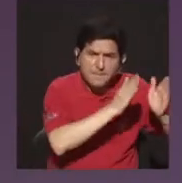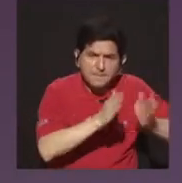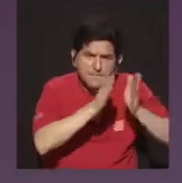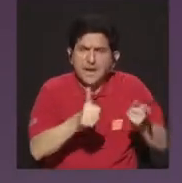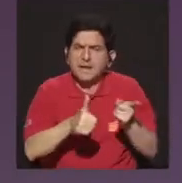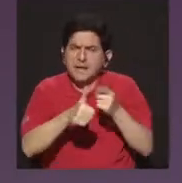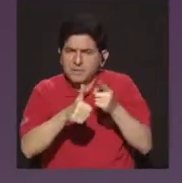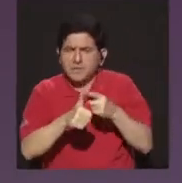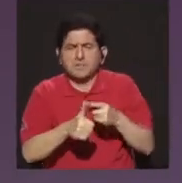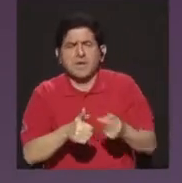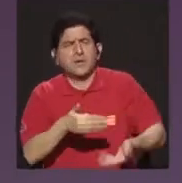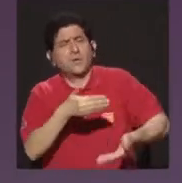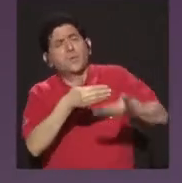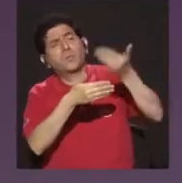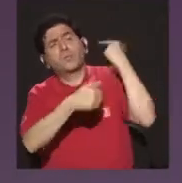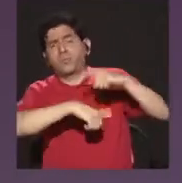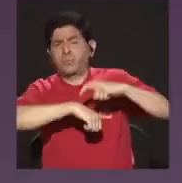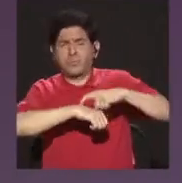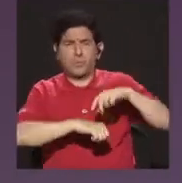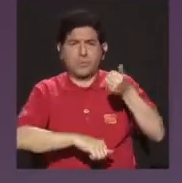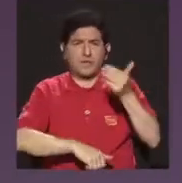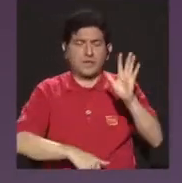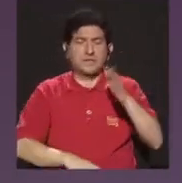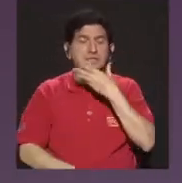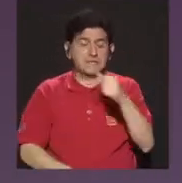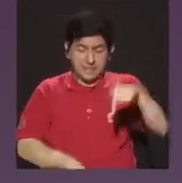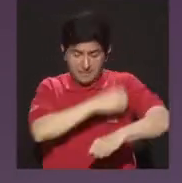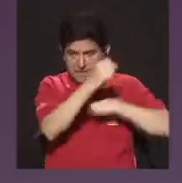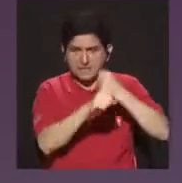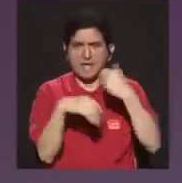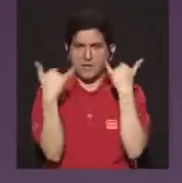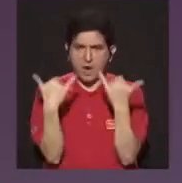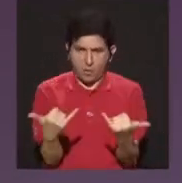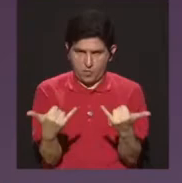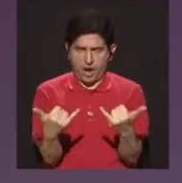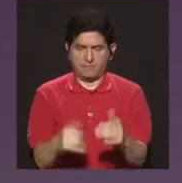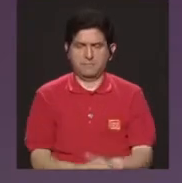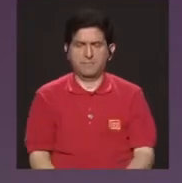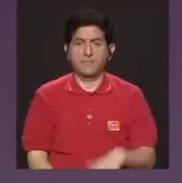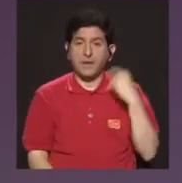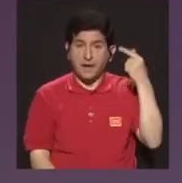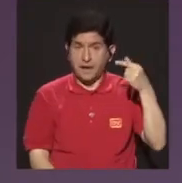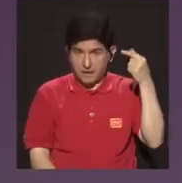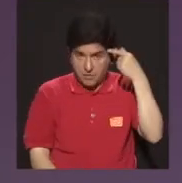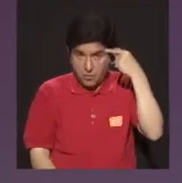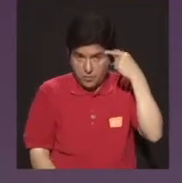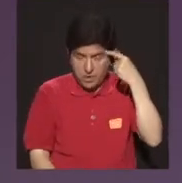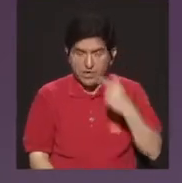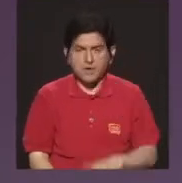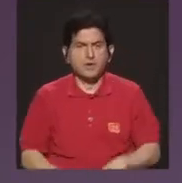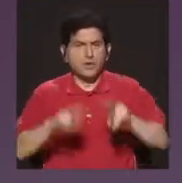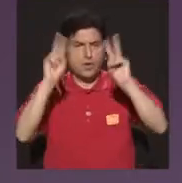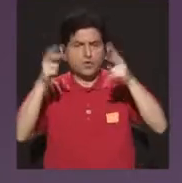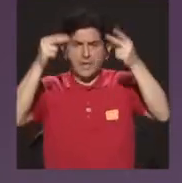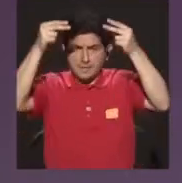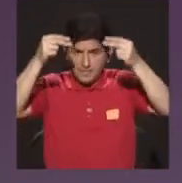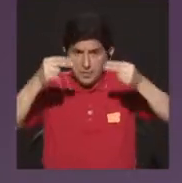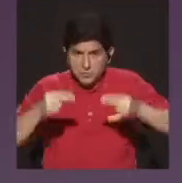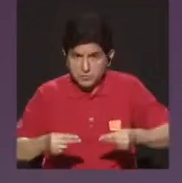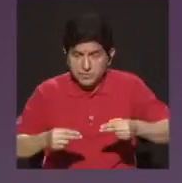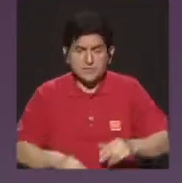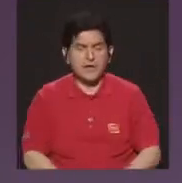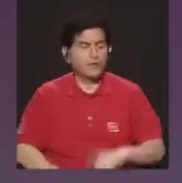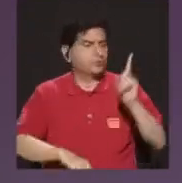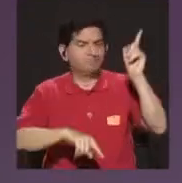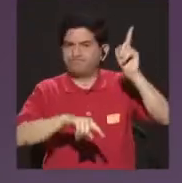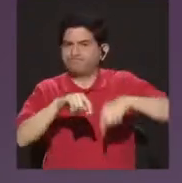desde hace años para el 15 de diciembre este año justamente porque el estado por un tema de presupuesto no